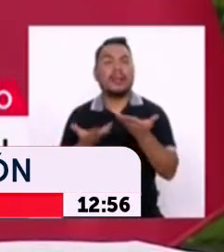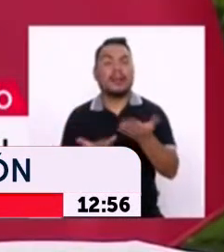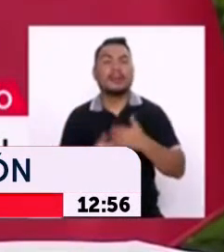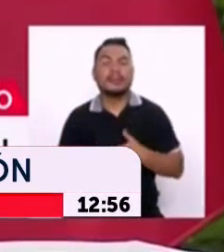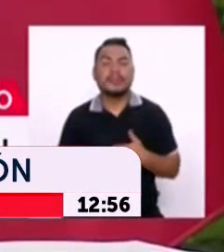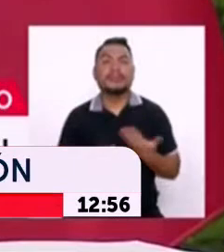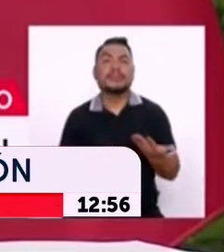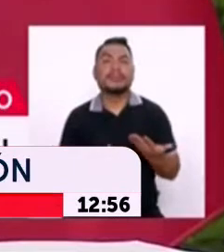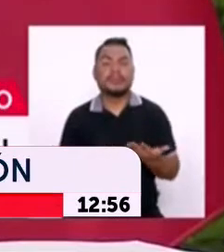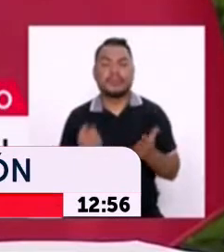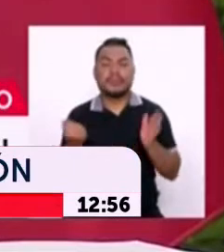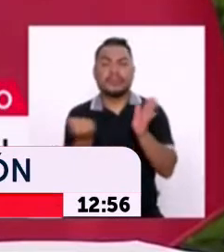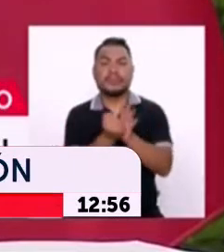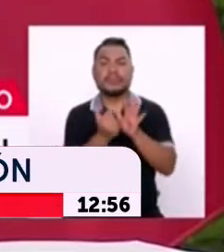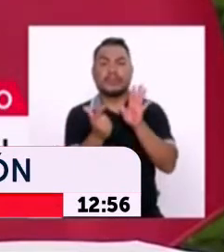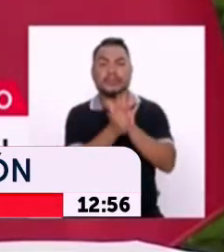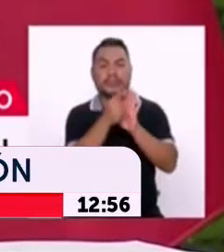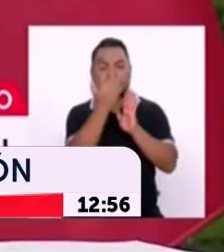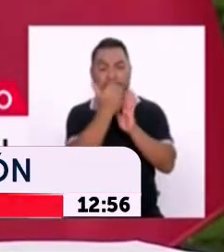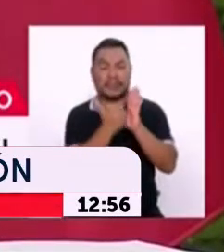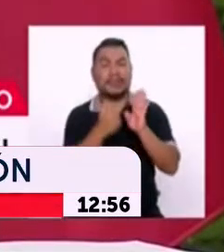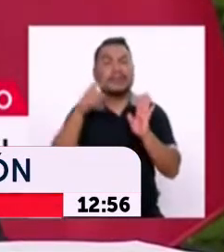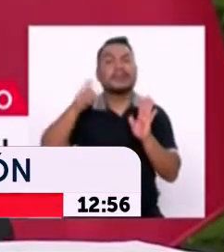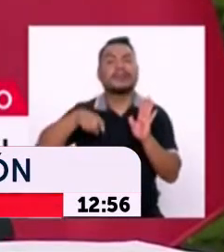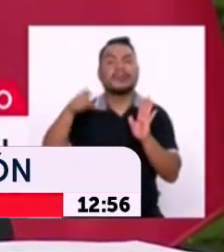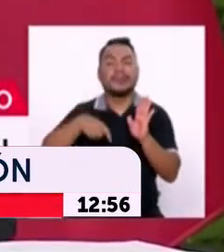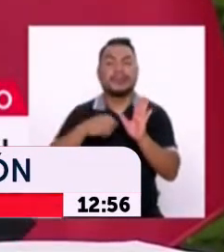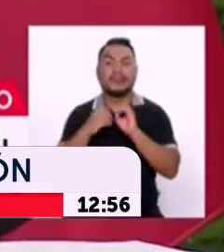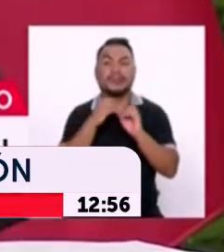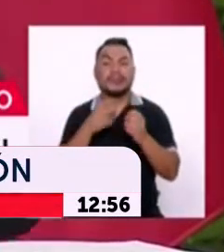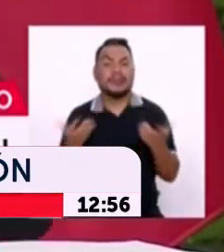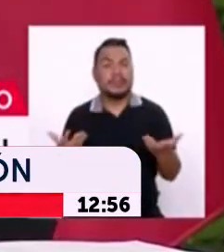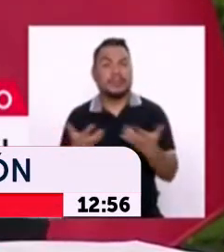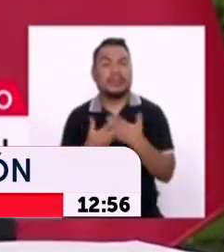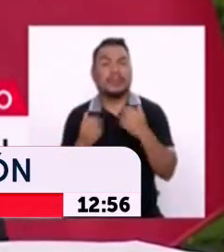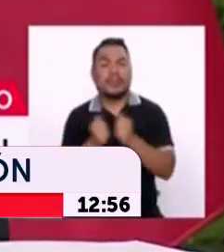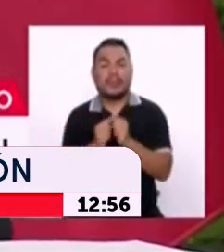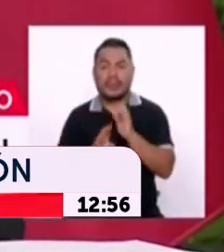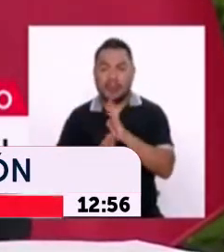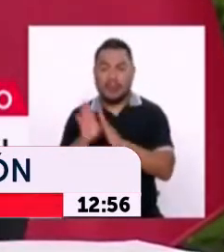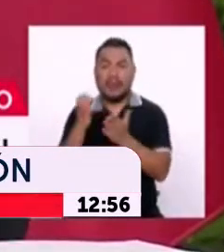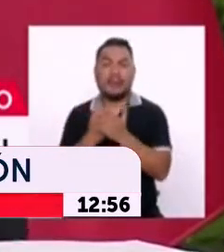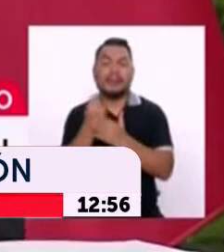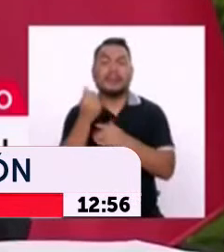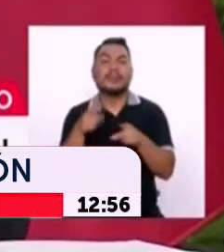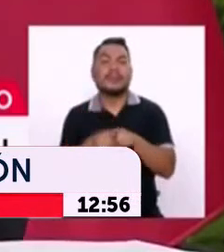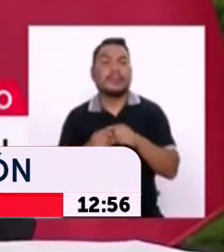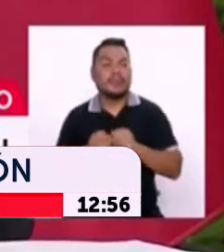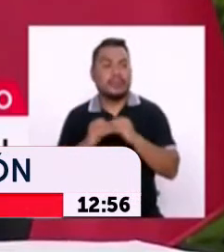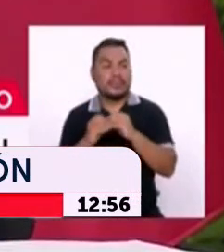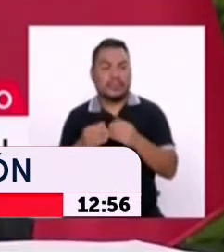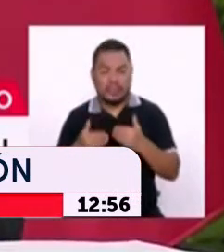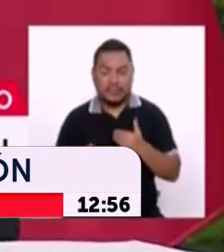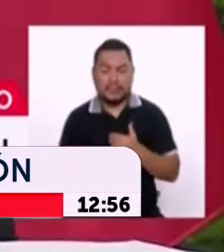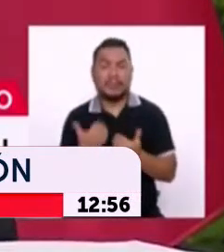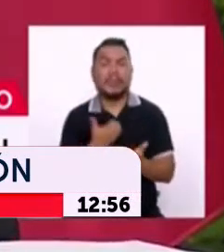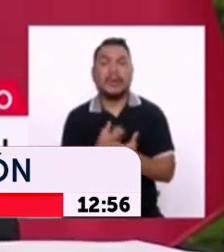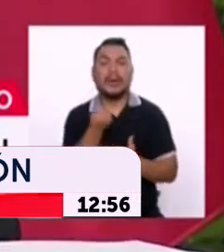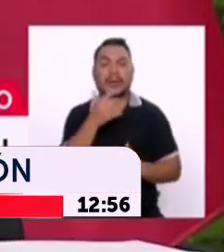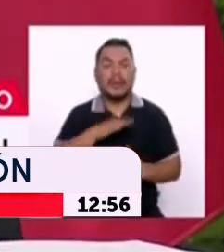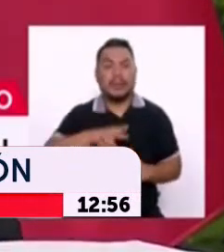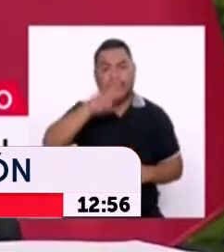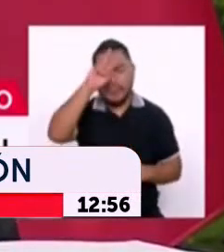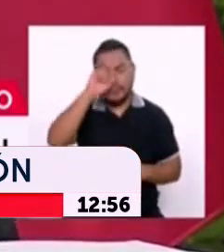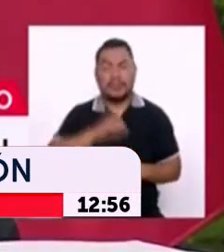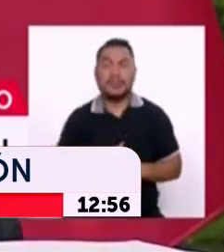generar los decretos legislativos necesarios que guarda relación con la reactivación económica, y hemos puesto en marcha la economía del